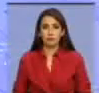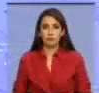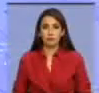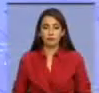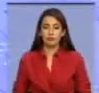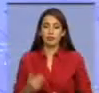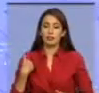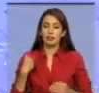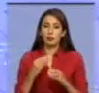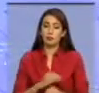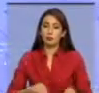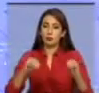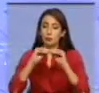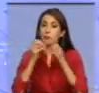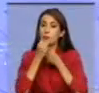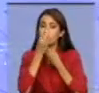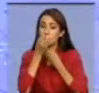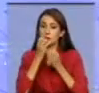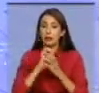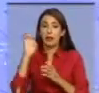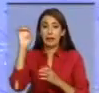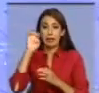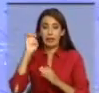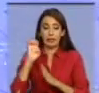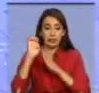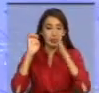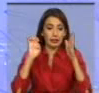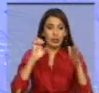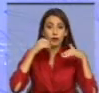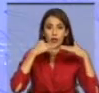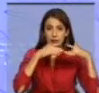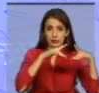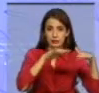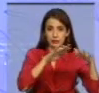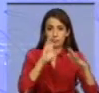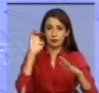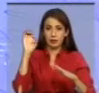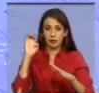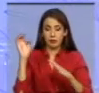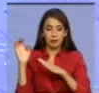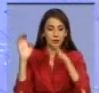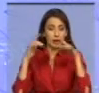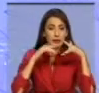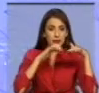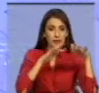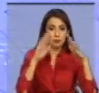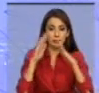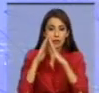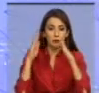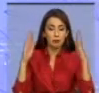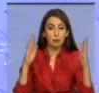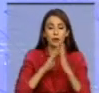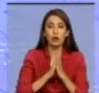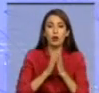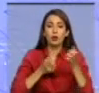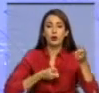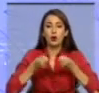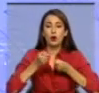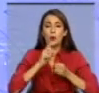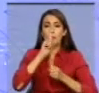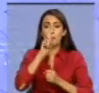Más información. De enero a septiembre de 2017, la Agencia Nacional de Tránsito registra 1.601